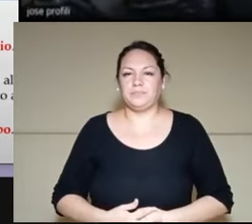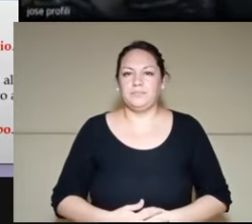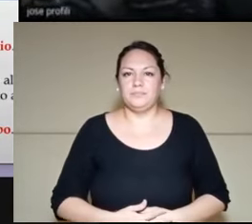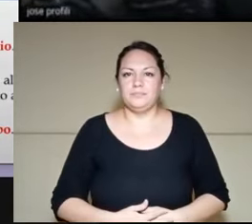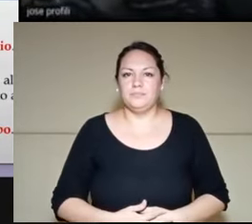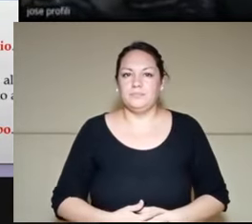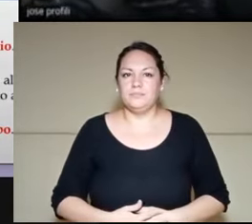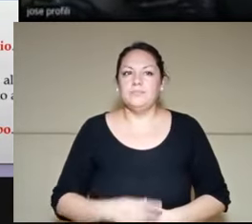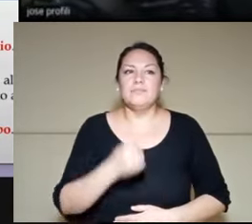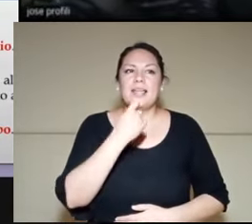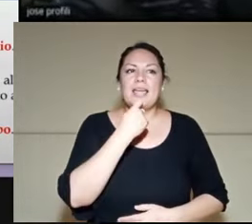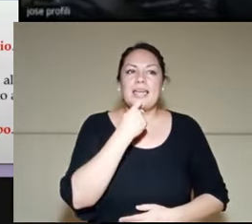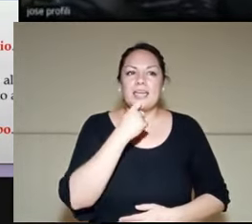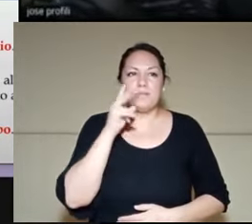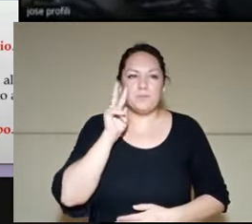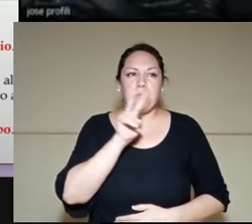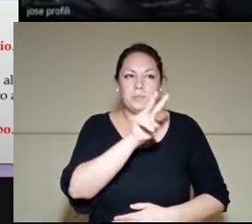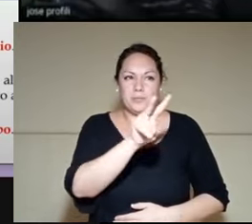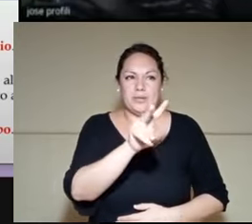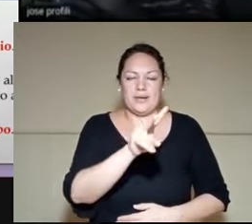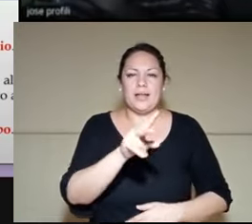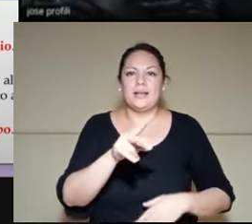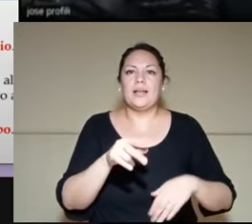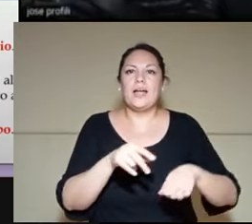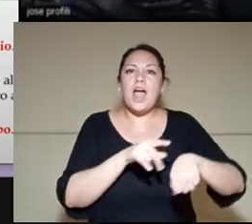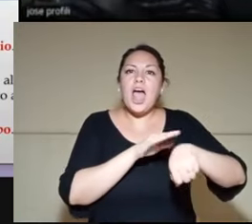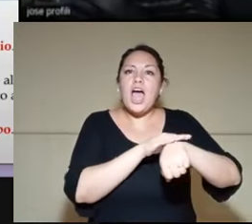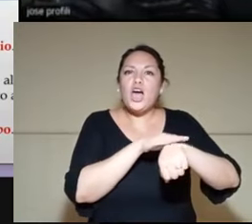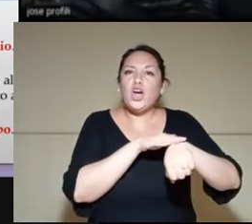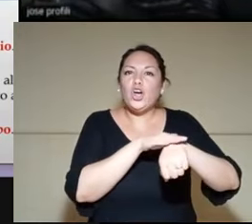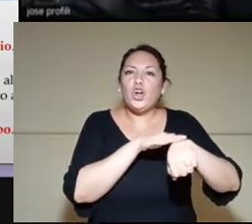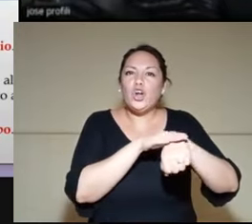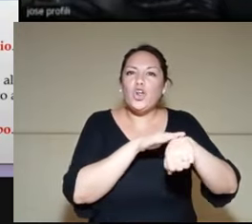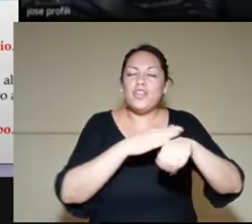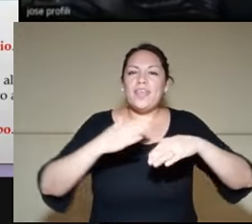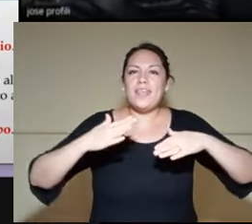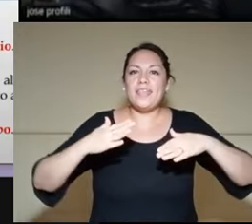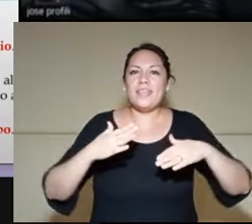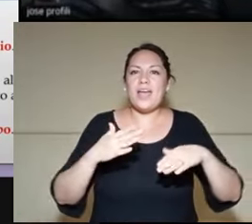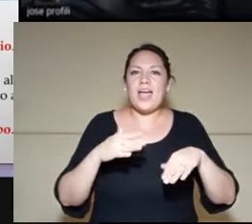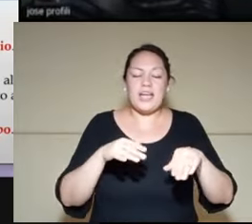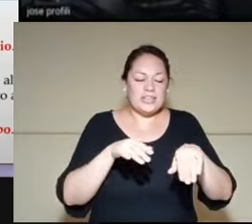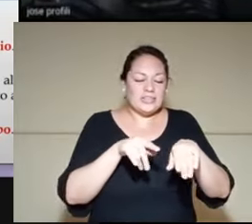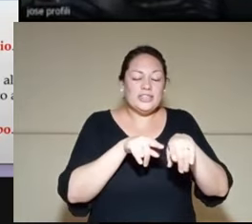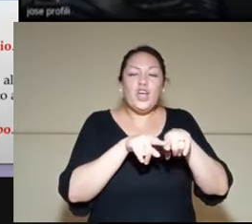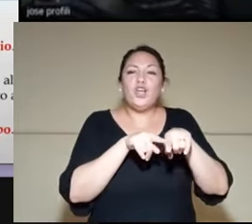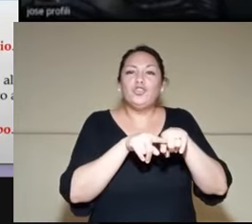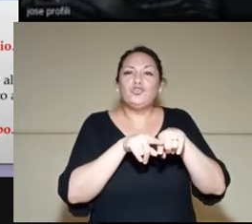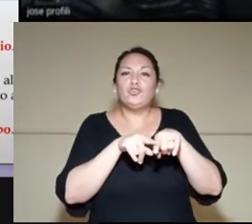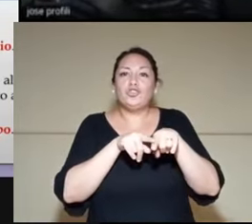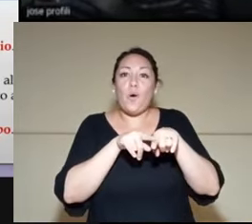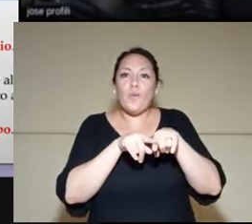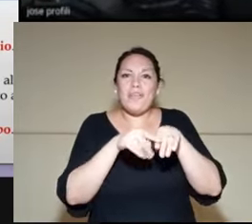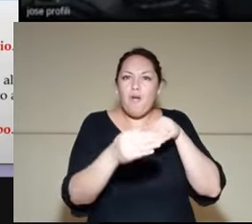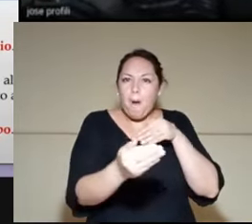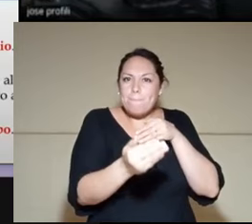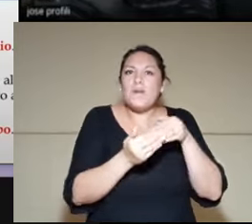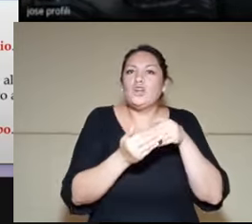hombro. Acá en el ejemplo yo les pongo, la rodilla es proximal con respecto al